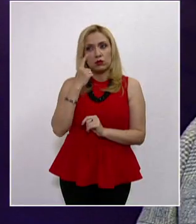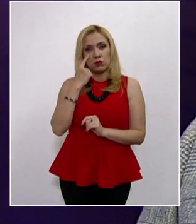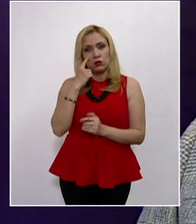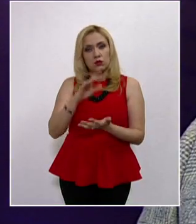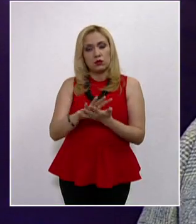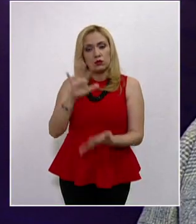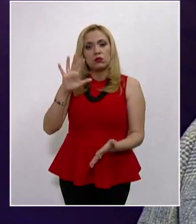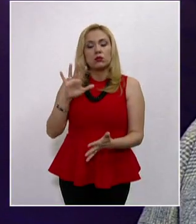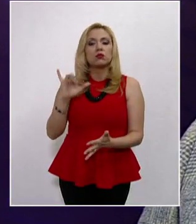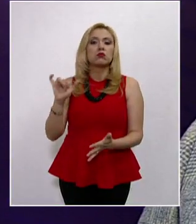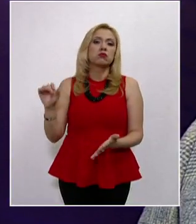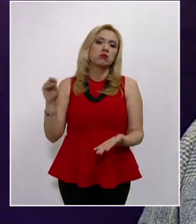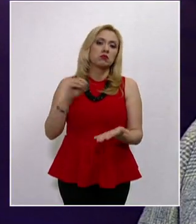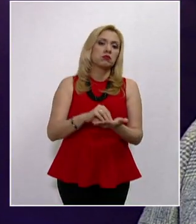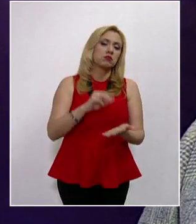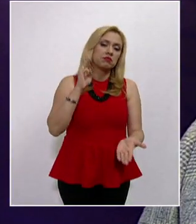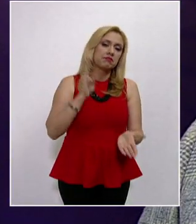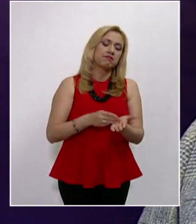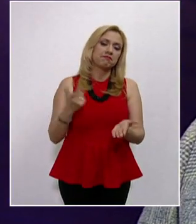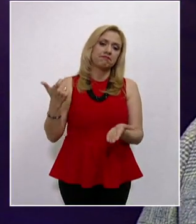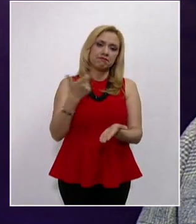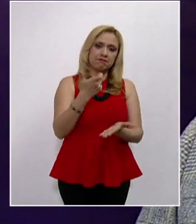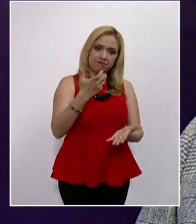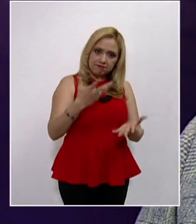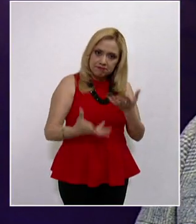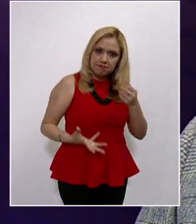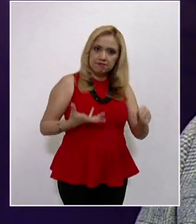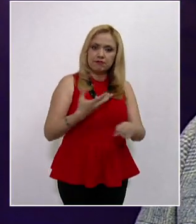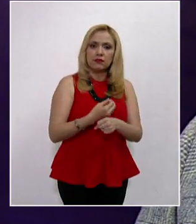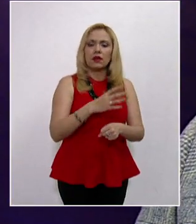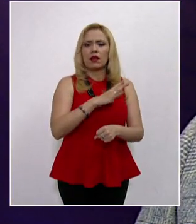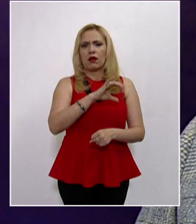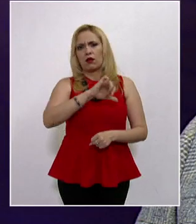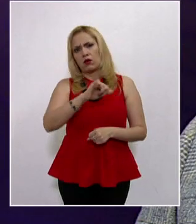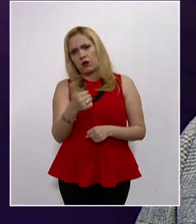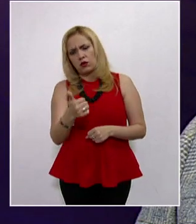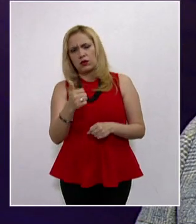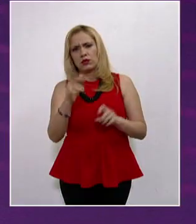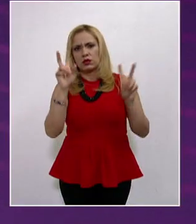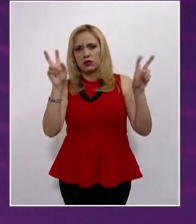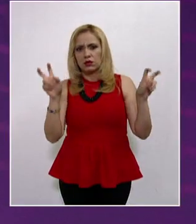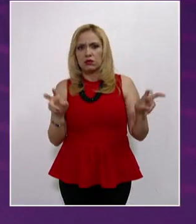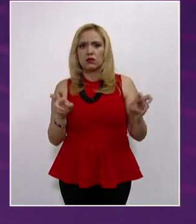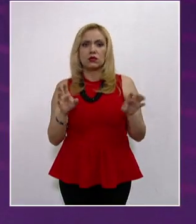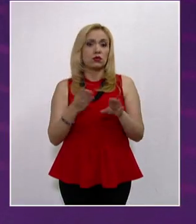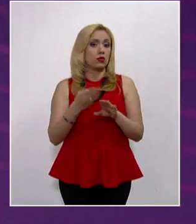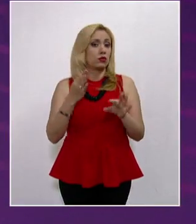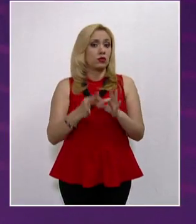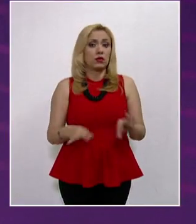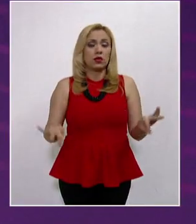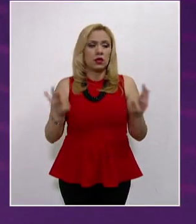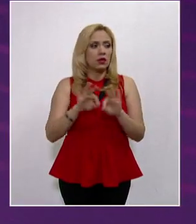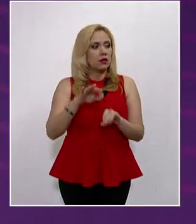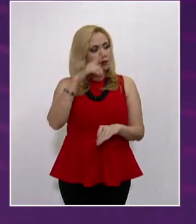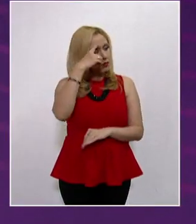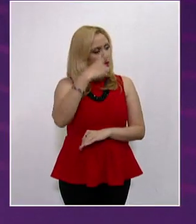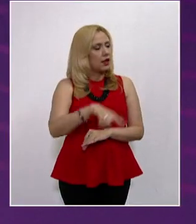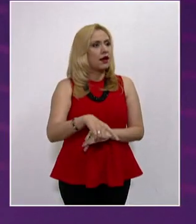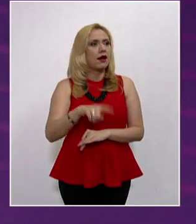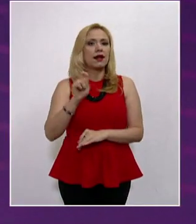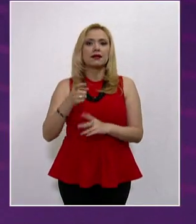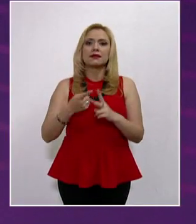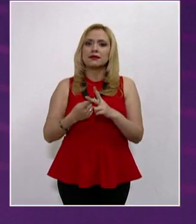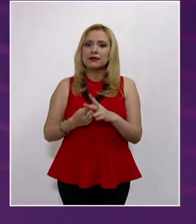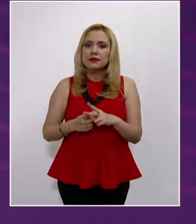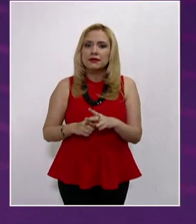sentencias han sido complementadas en ese tema. Creo que hay otros casos que son muy relevantes, que están en